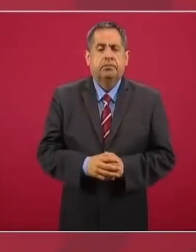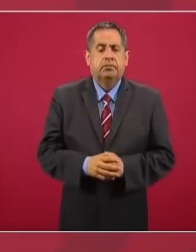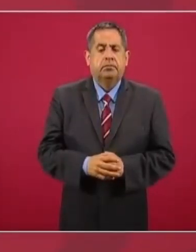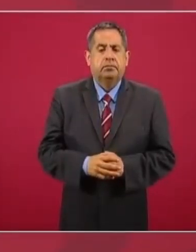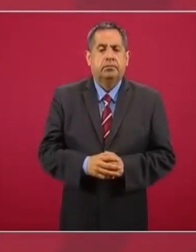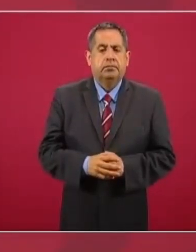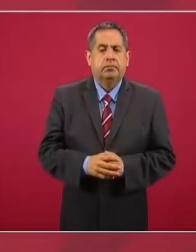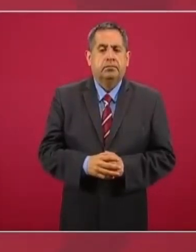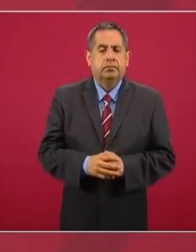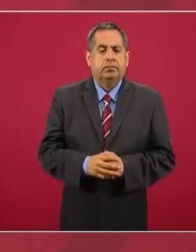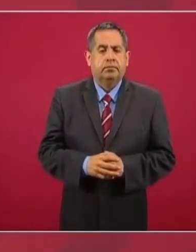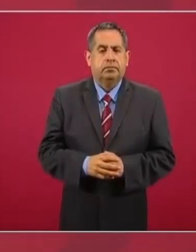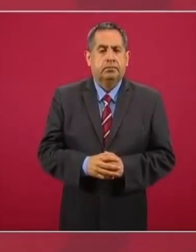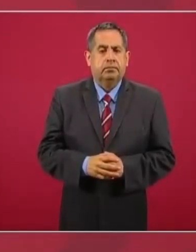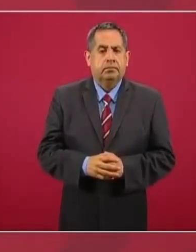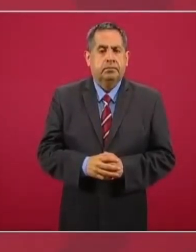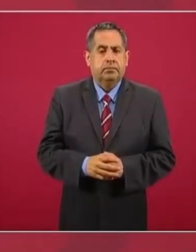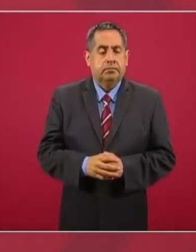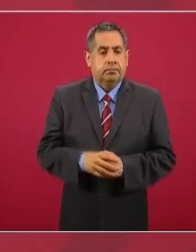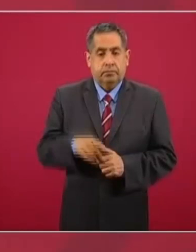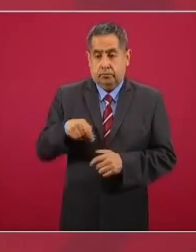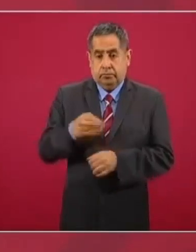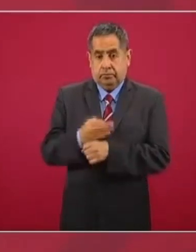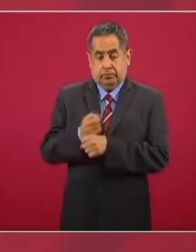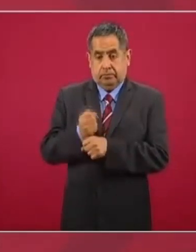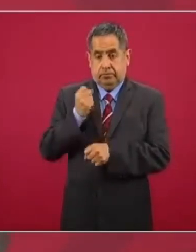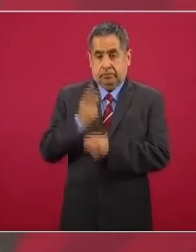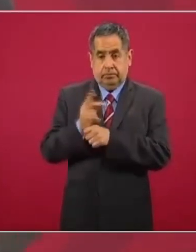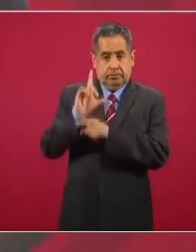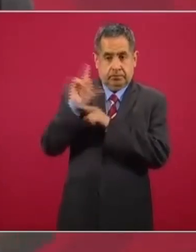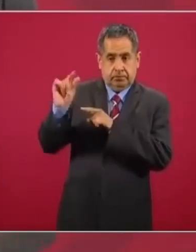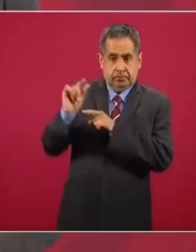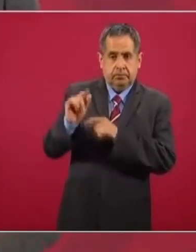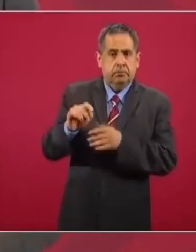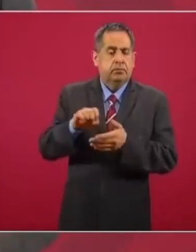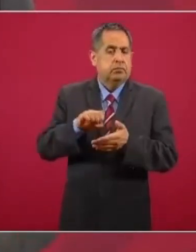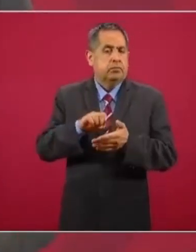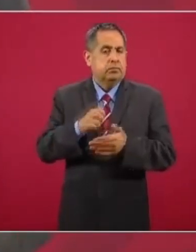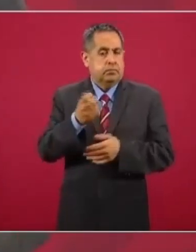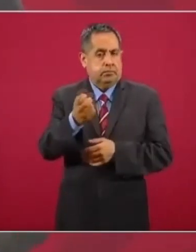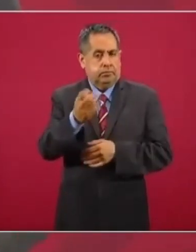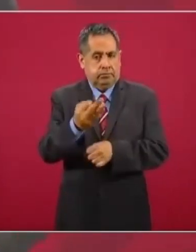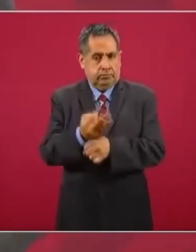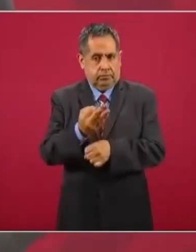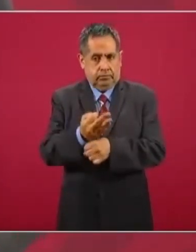Vamos a salir temprano, por eso no vamos a